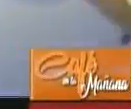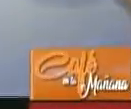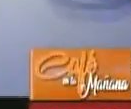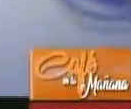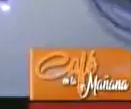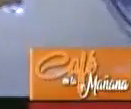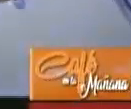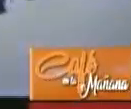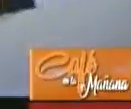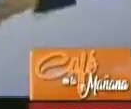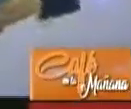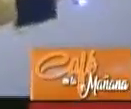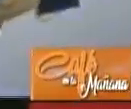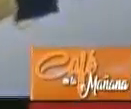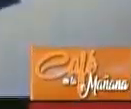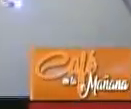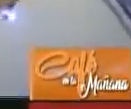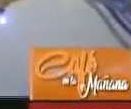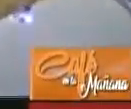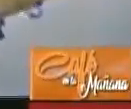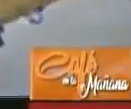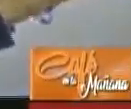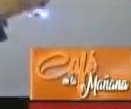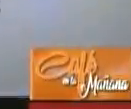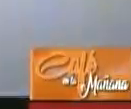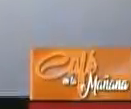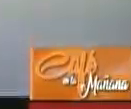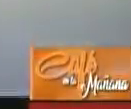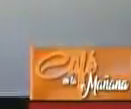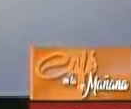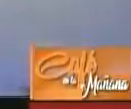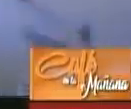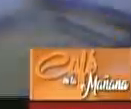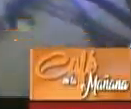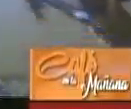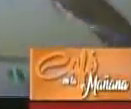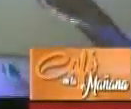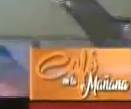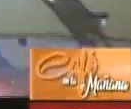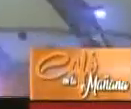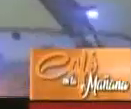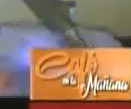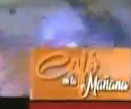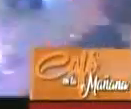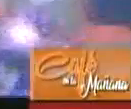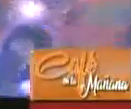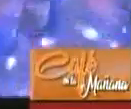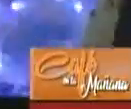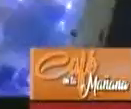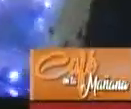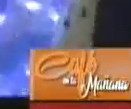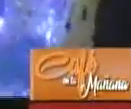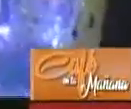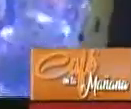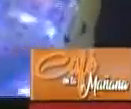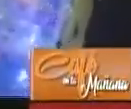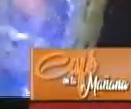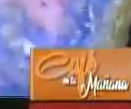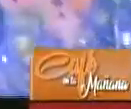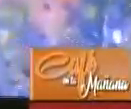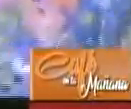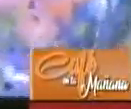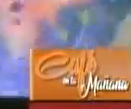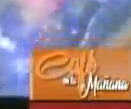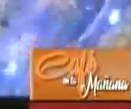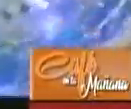totalidad. Me despido desde las montañas trujillanas, donde con el nacimiento del niño Dios renace la esperanza en